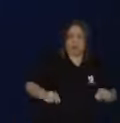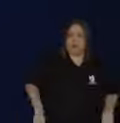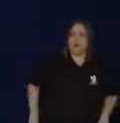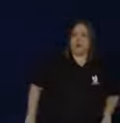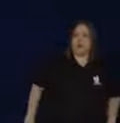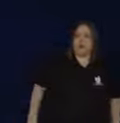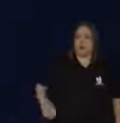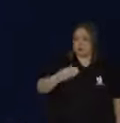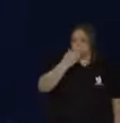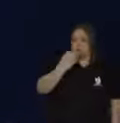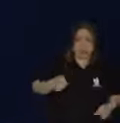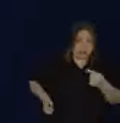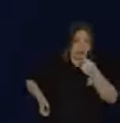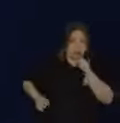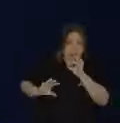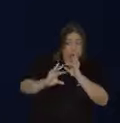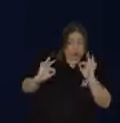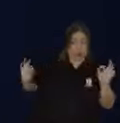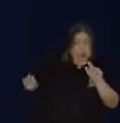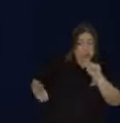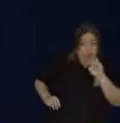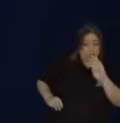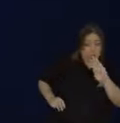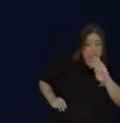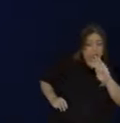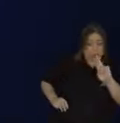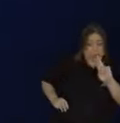no... Tabú, de esto no se habla.